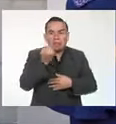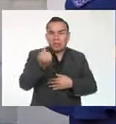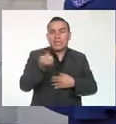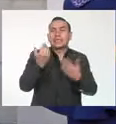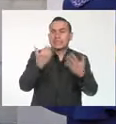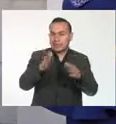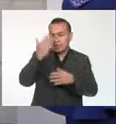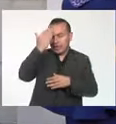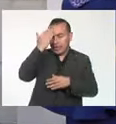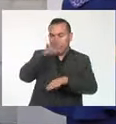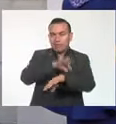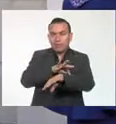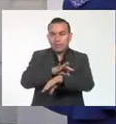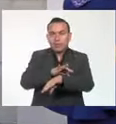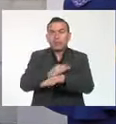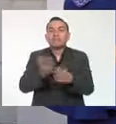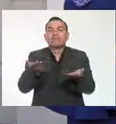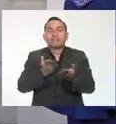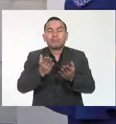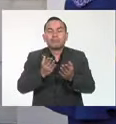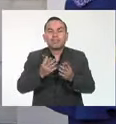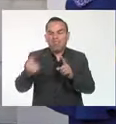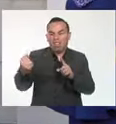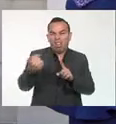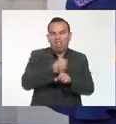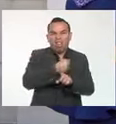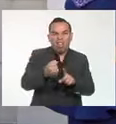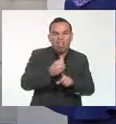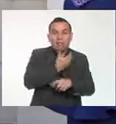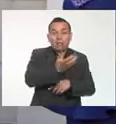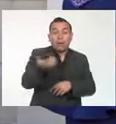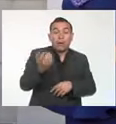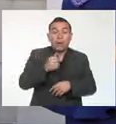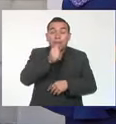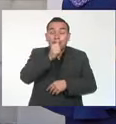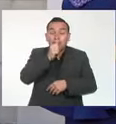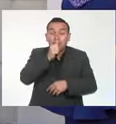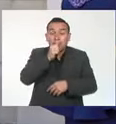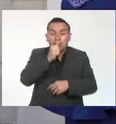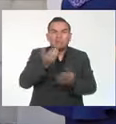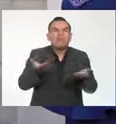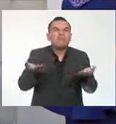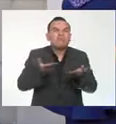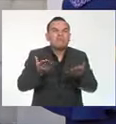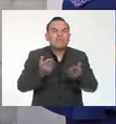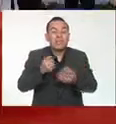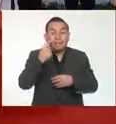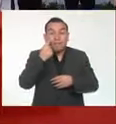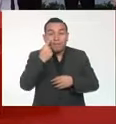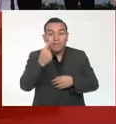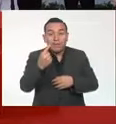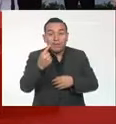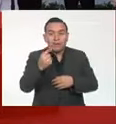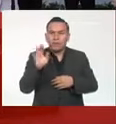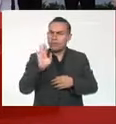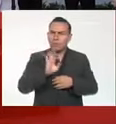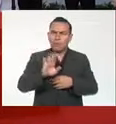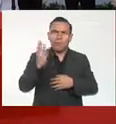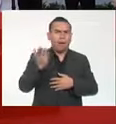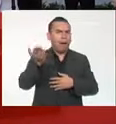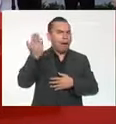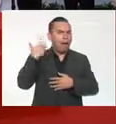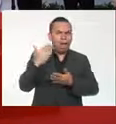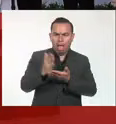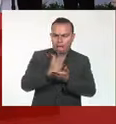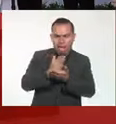sabían, muchos de ellos se dedicaron a vandalizar la propiedad privada y pública y traerle imágenes a El Salvador que no habíamos visto desde hace